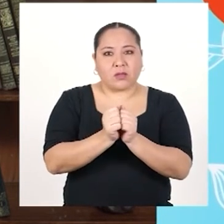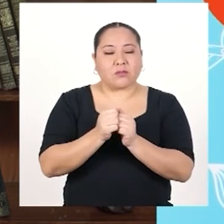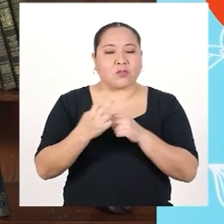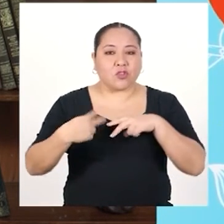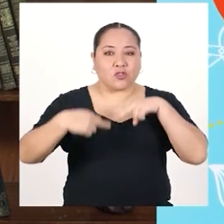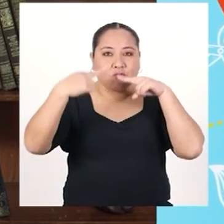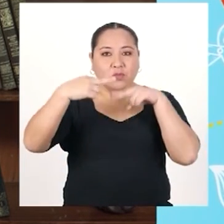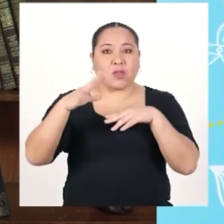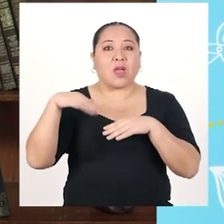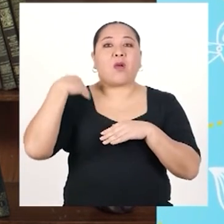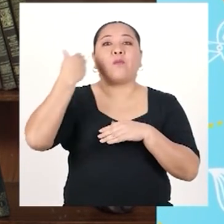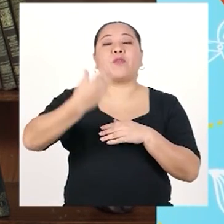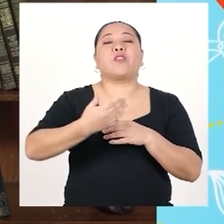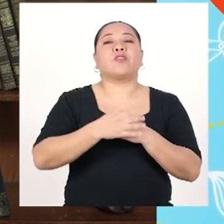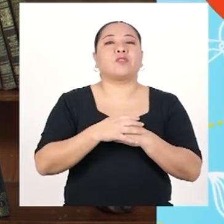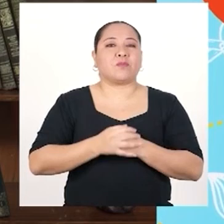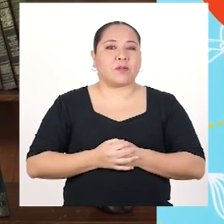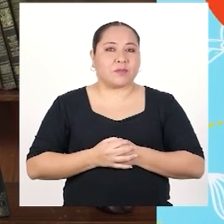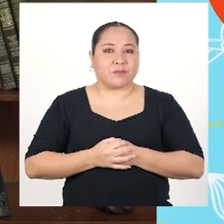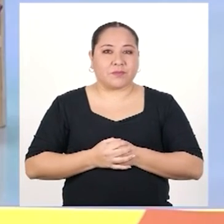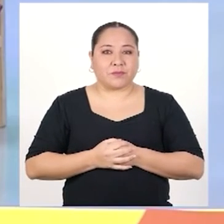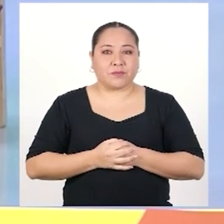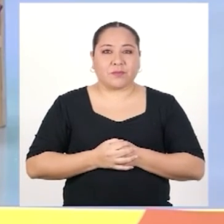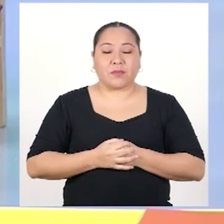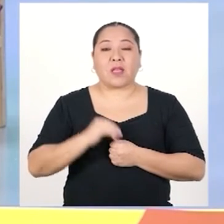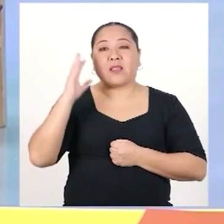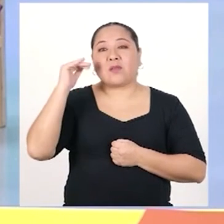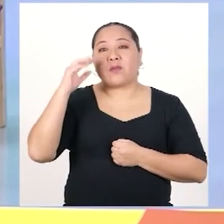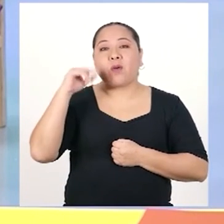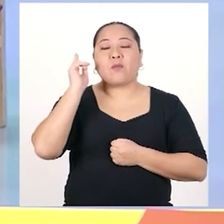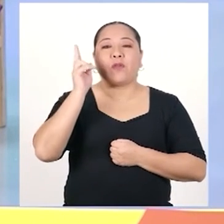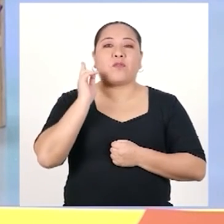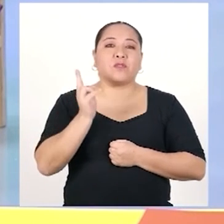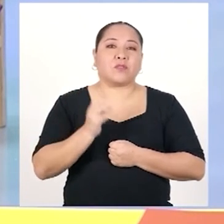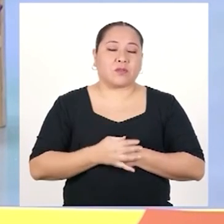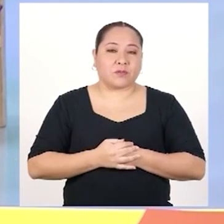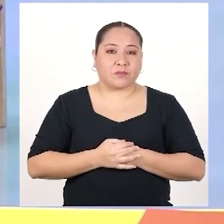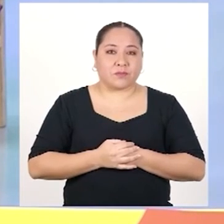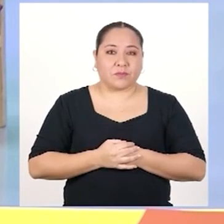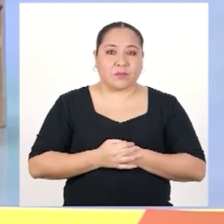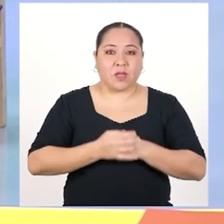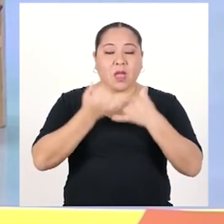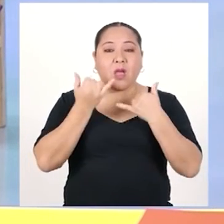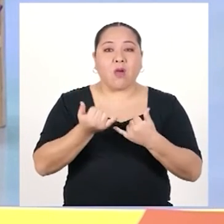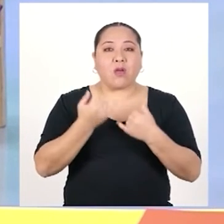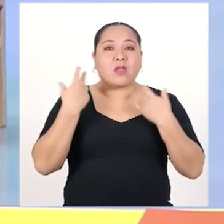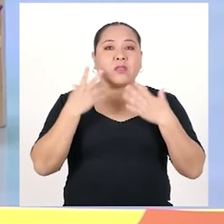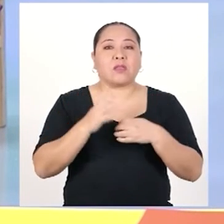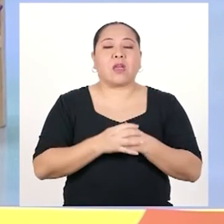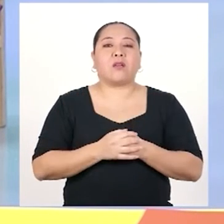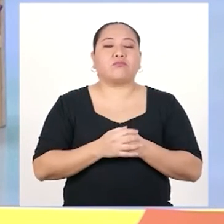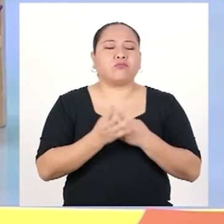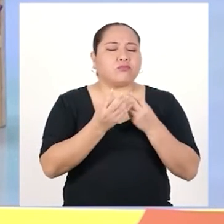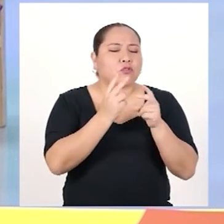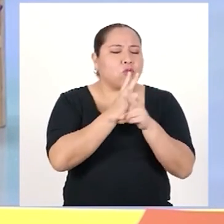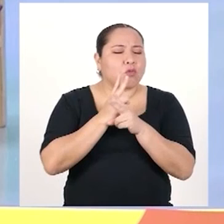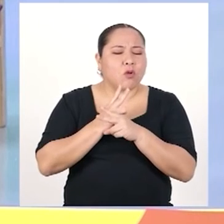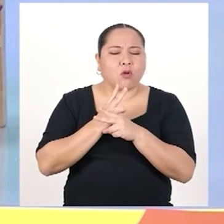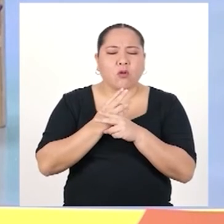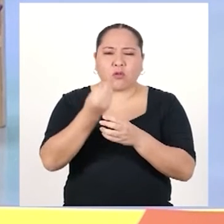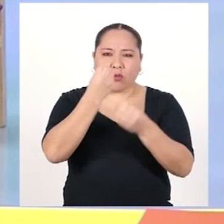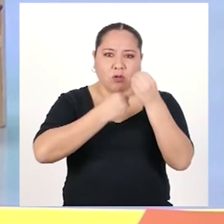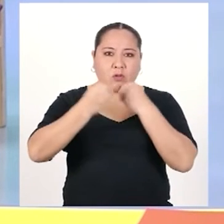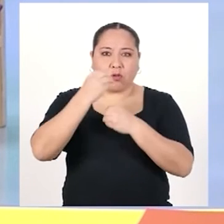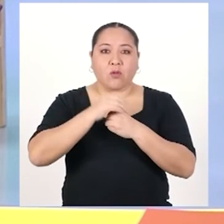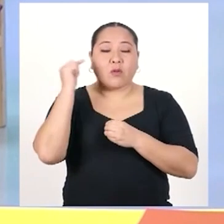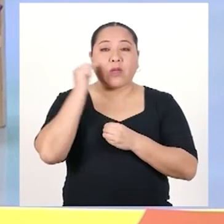acompañan. Nos vemos en una próxima ocasión. ¡Hasta pronto, profesora! Ahora voy a tener más cuidado con lo